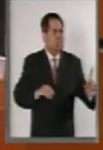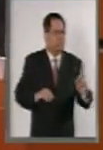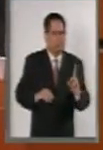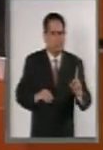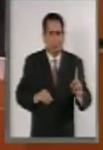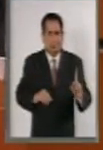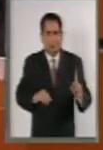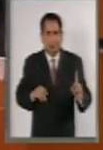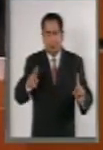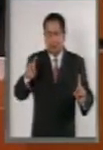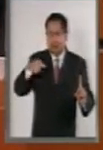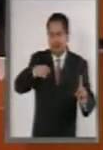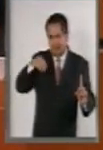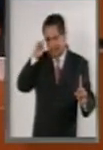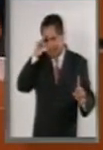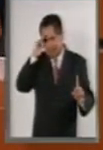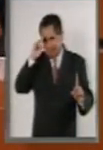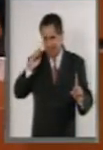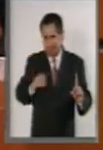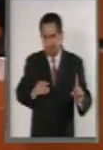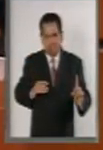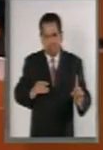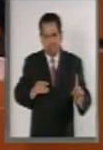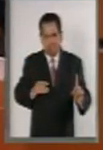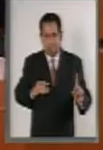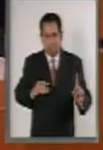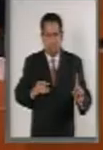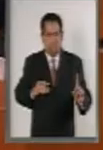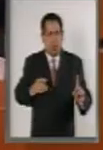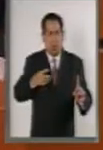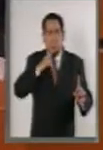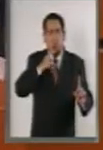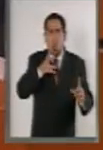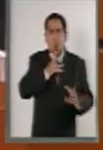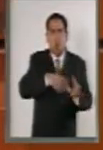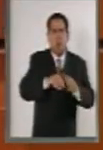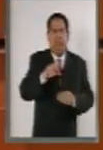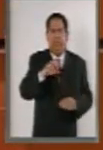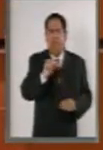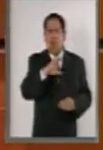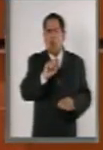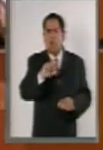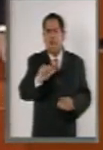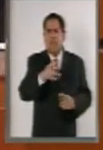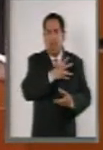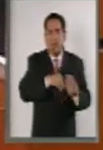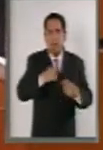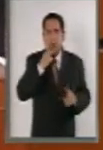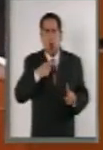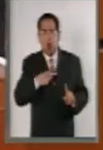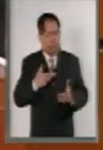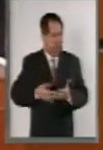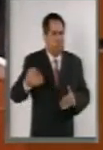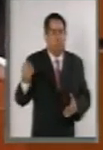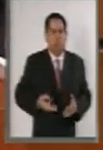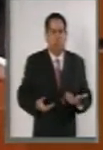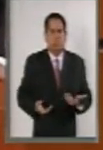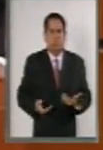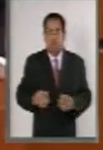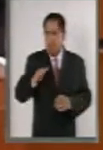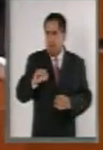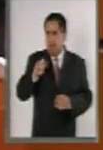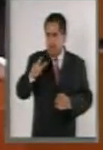yo me atrevería a pensar que hubiera sido Carlos Saada la mejor propuesta, que inclusive la de Miguel Basáñez, a